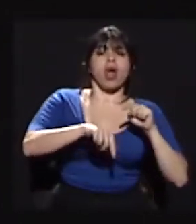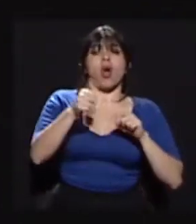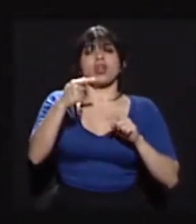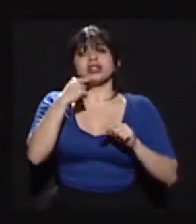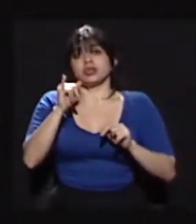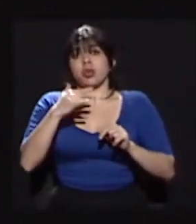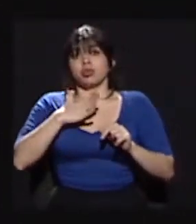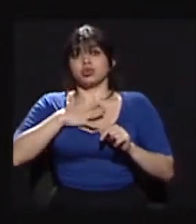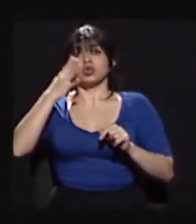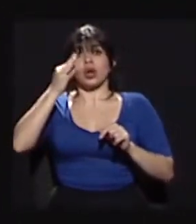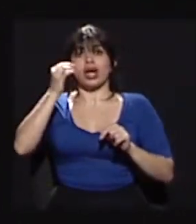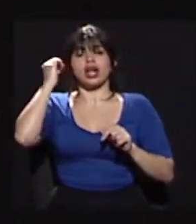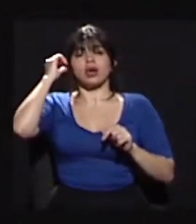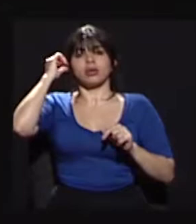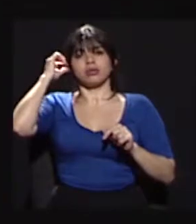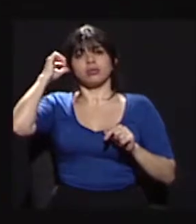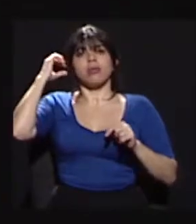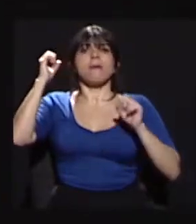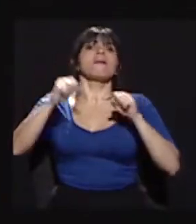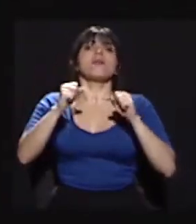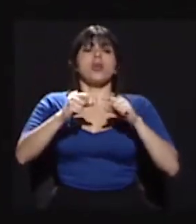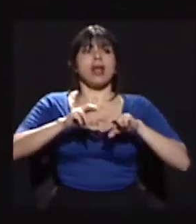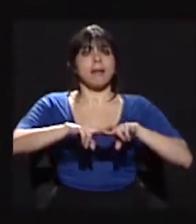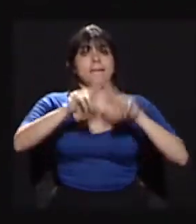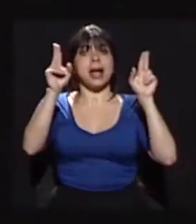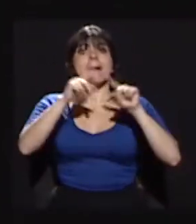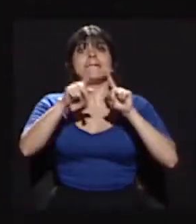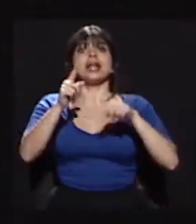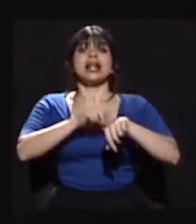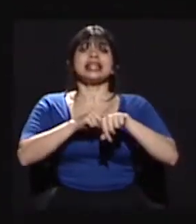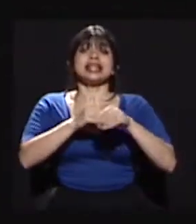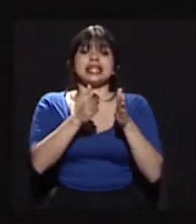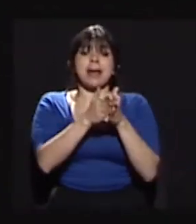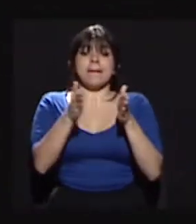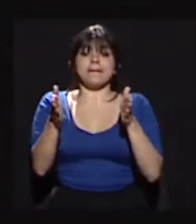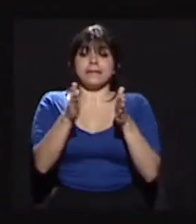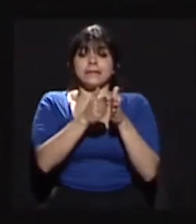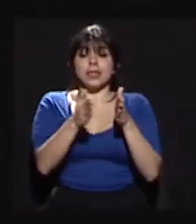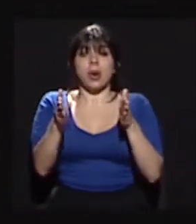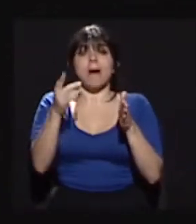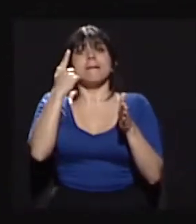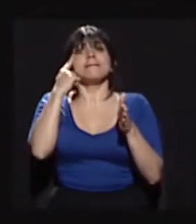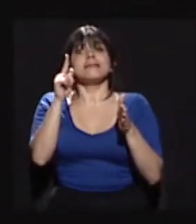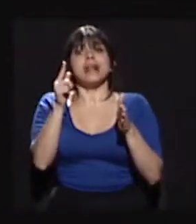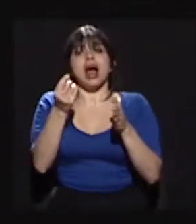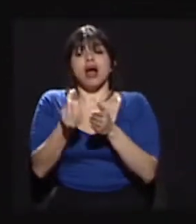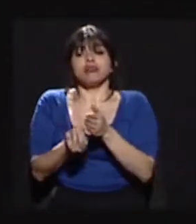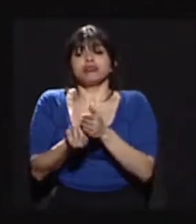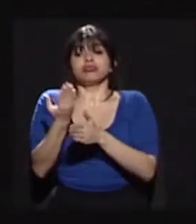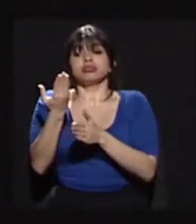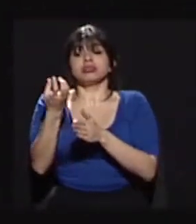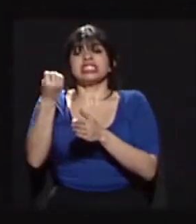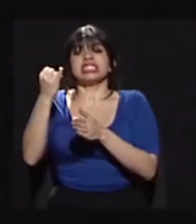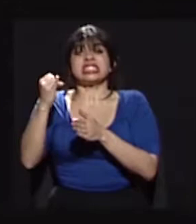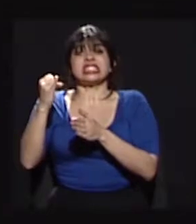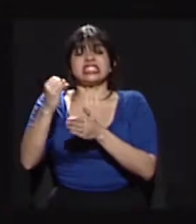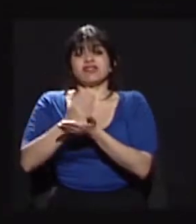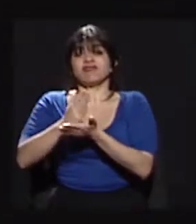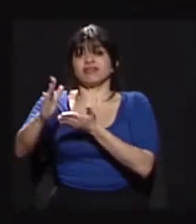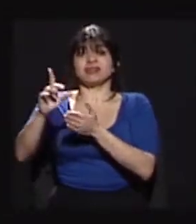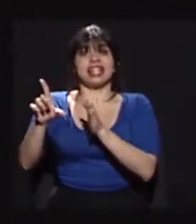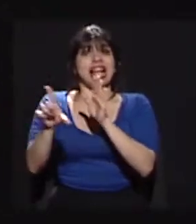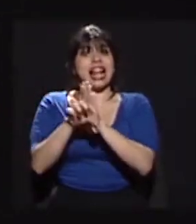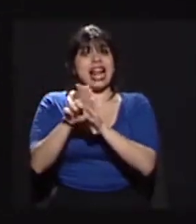como yo creo que sí se podía levantar pero que el margen para que se produjese una eventual rechazo de la